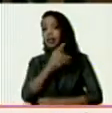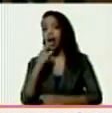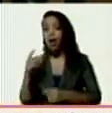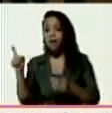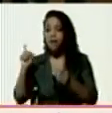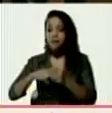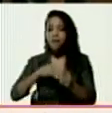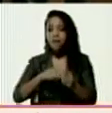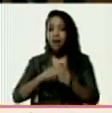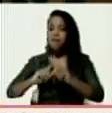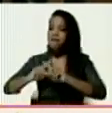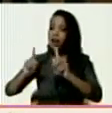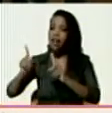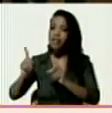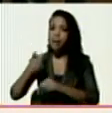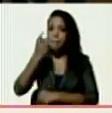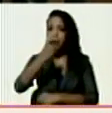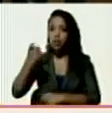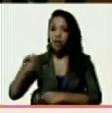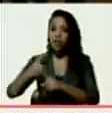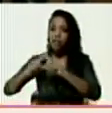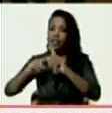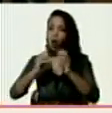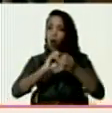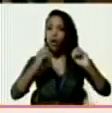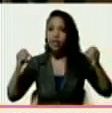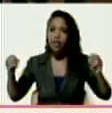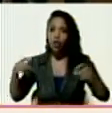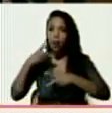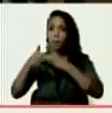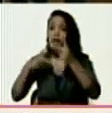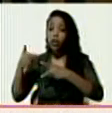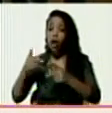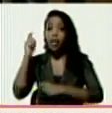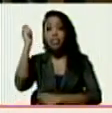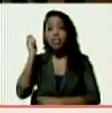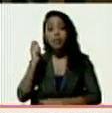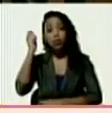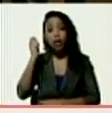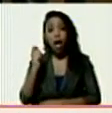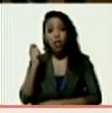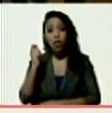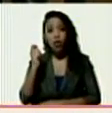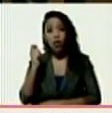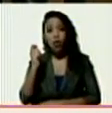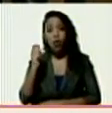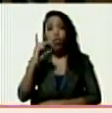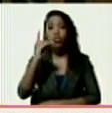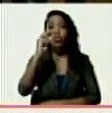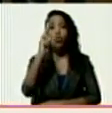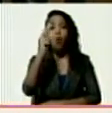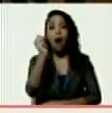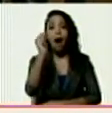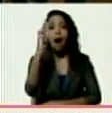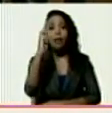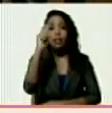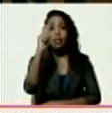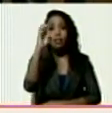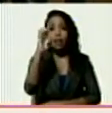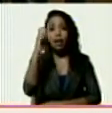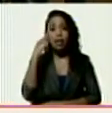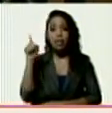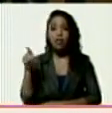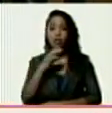diferentes miembros y diputados de diferentes organizaciones políticas. El diputado Franklin Duarte, del Partido Social Cristiano